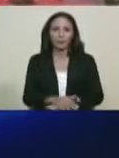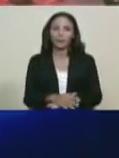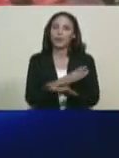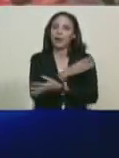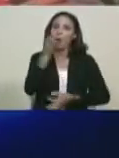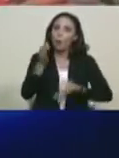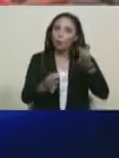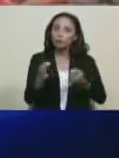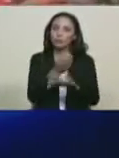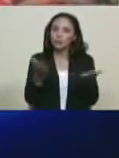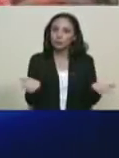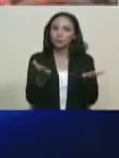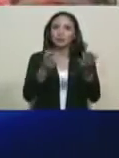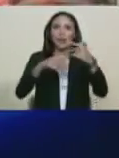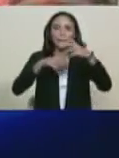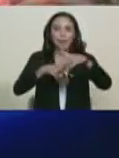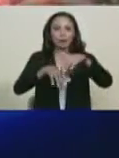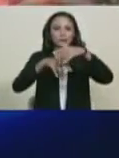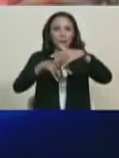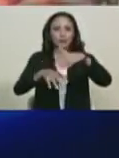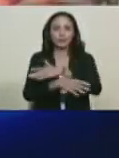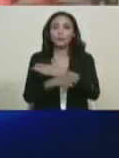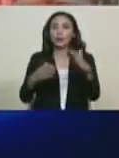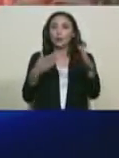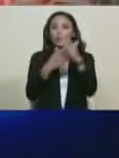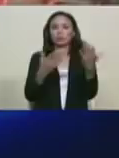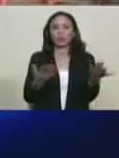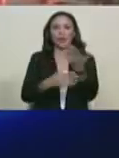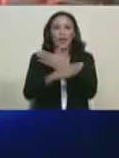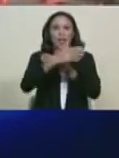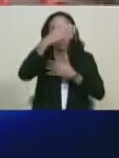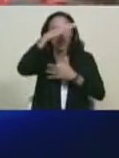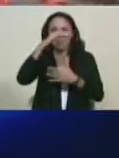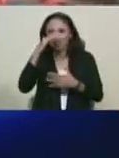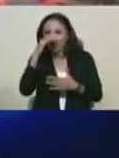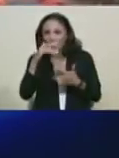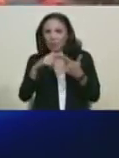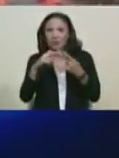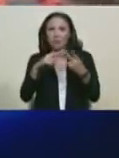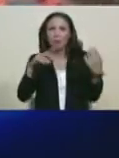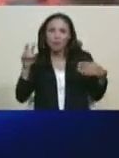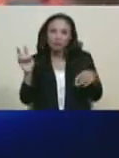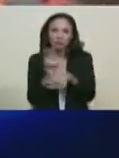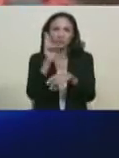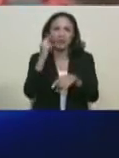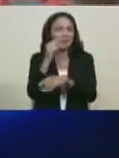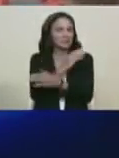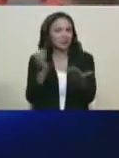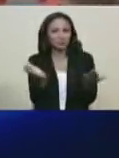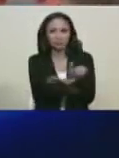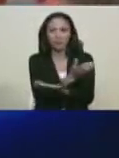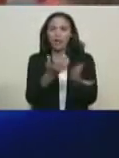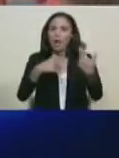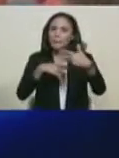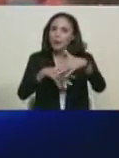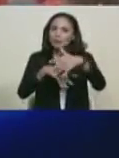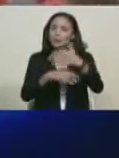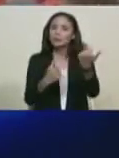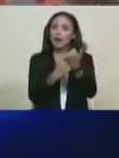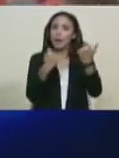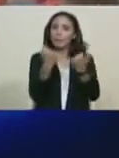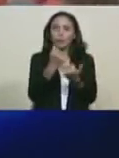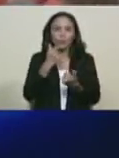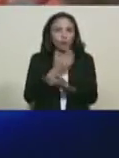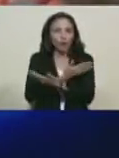una gran marcha contra el terrorismo contra la violencia fascista una manera en marcha de apoyo gracias